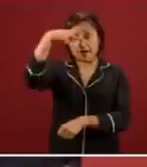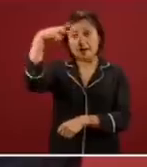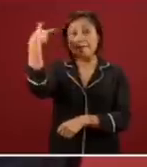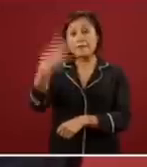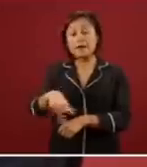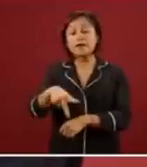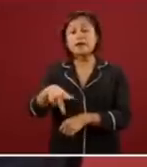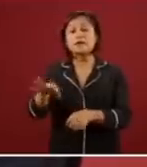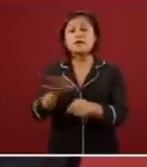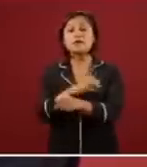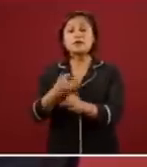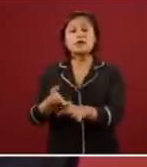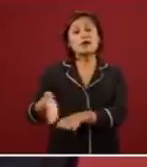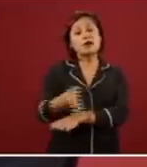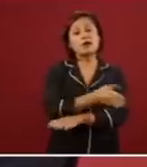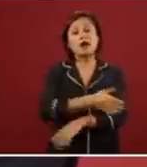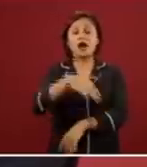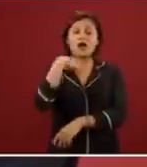Imperaba la corrupción,